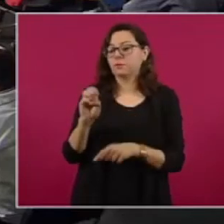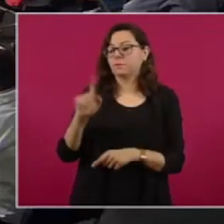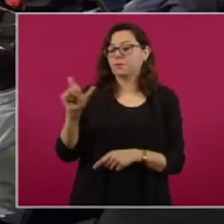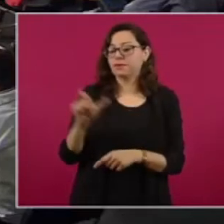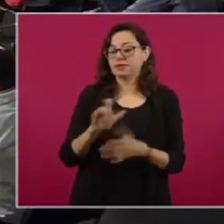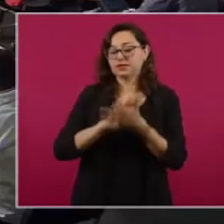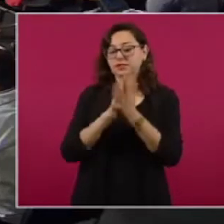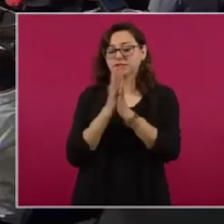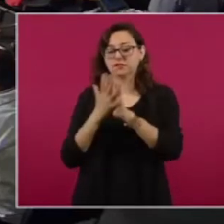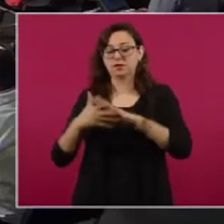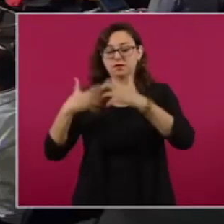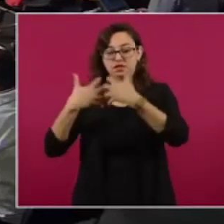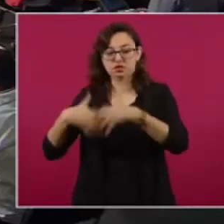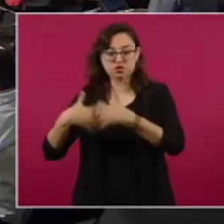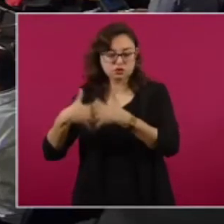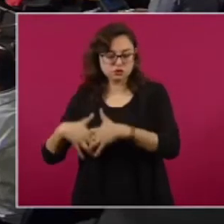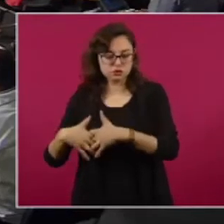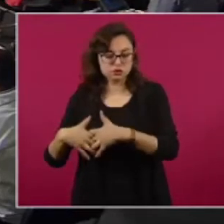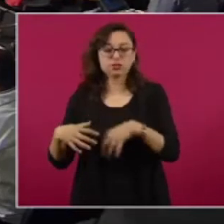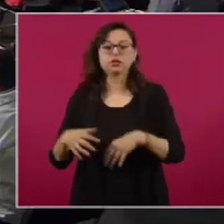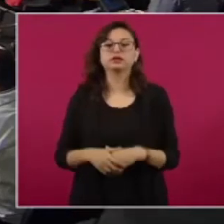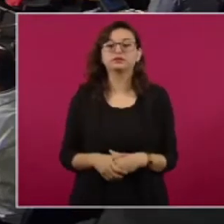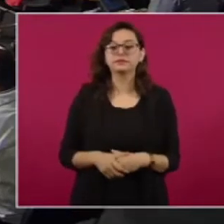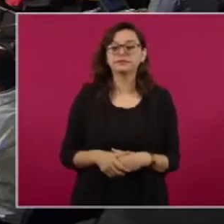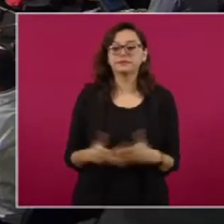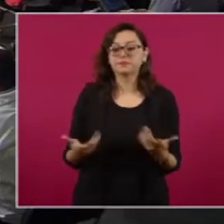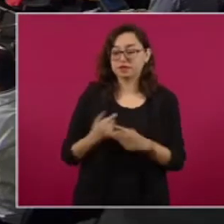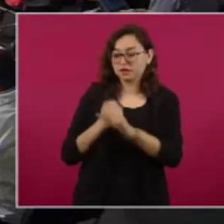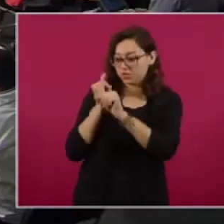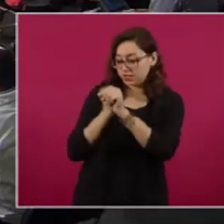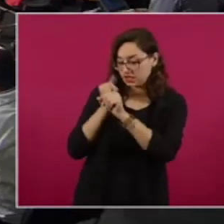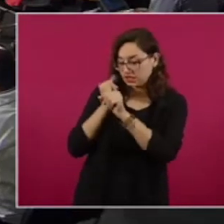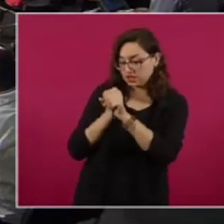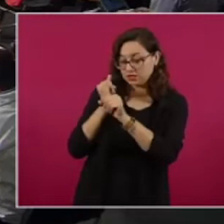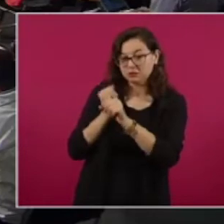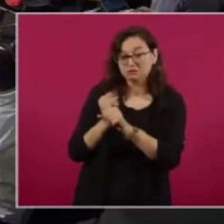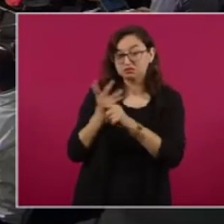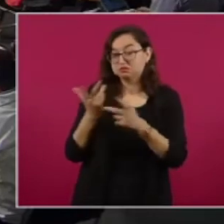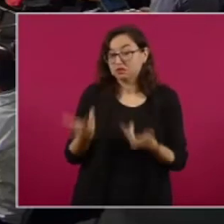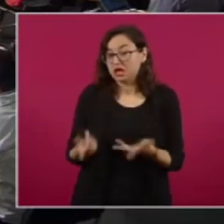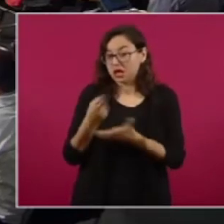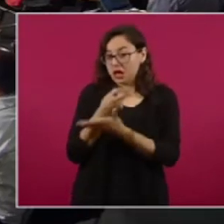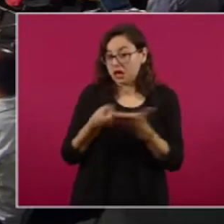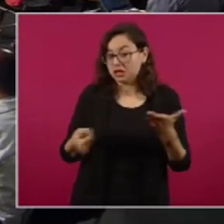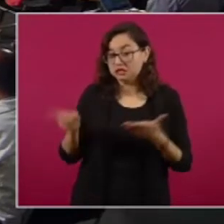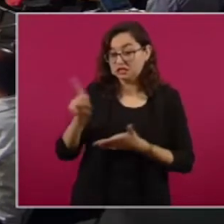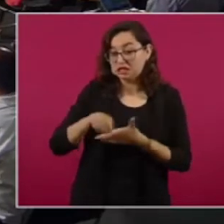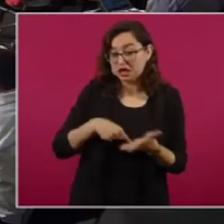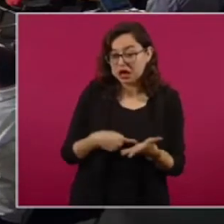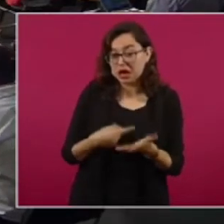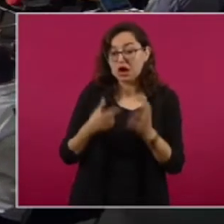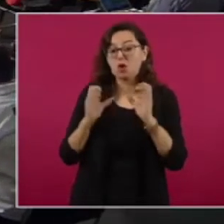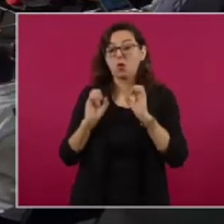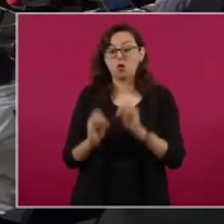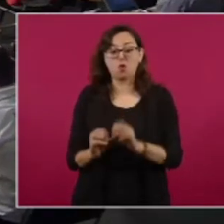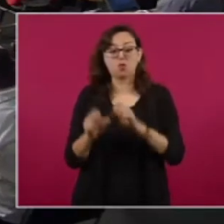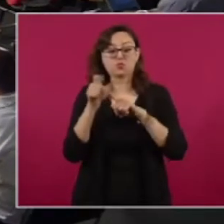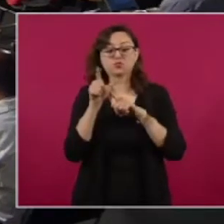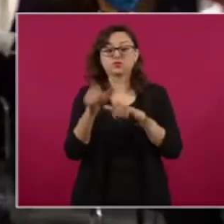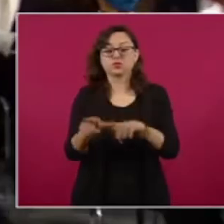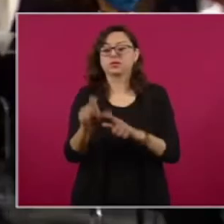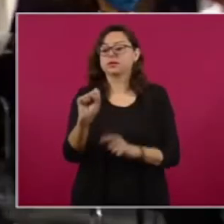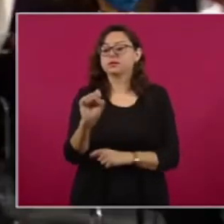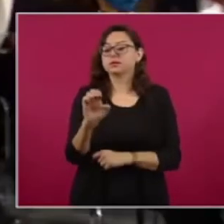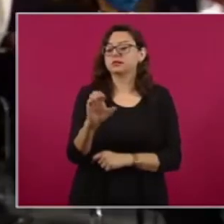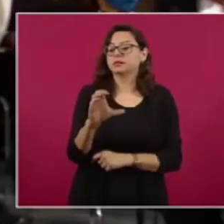Industrial. Preguntarle, presidente, si estas auditorías se van a cancelar, si ya le informó algo la secretaria de Energía o